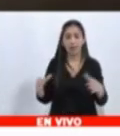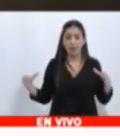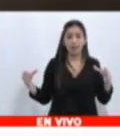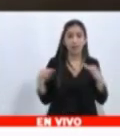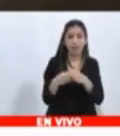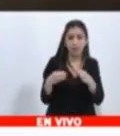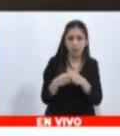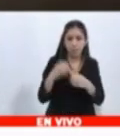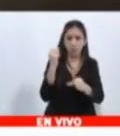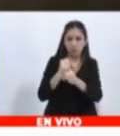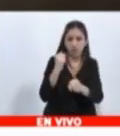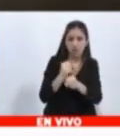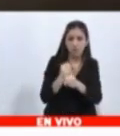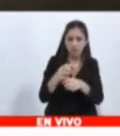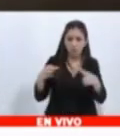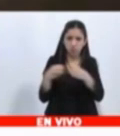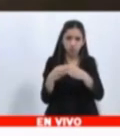para que conformemos